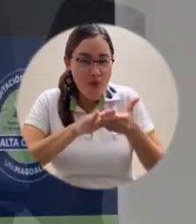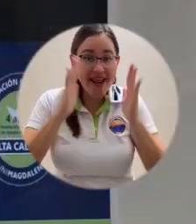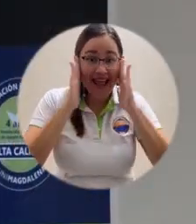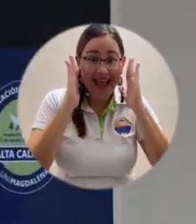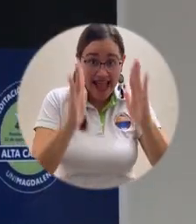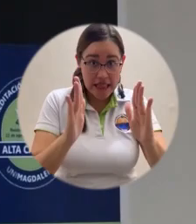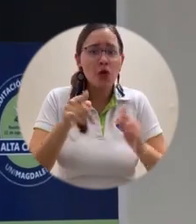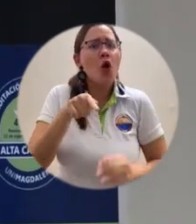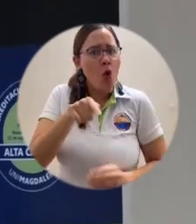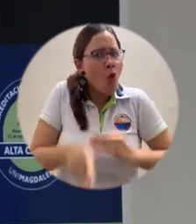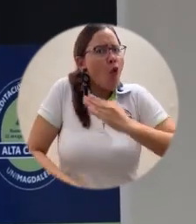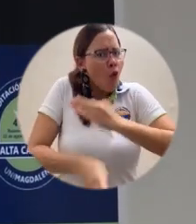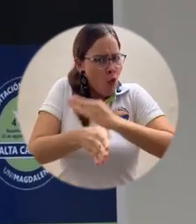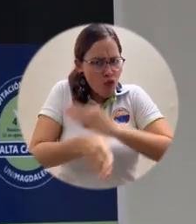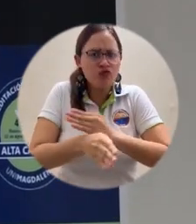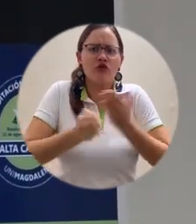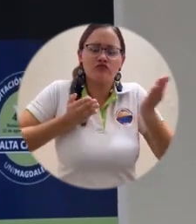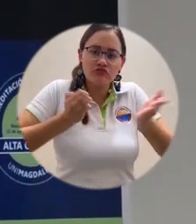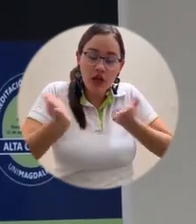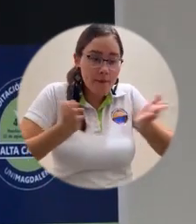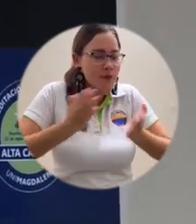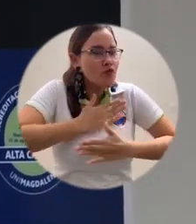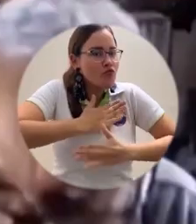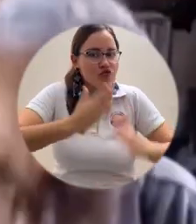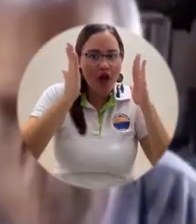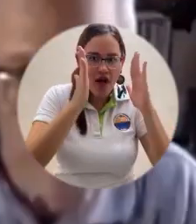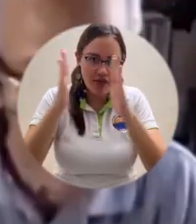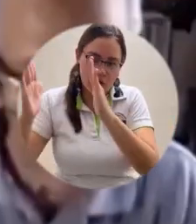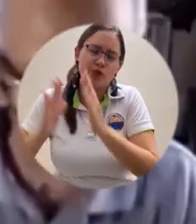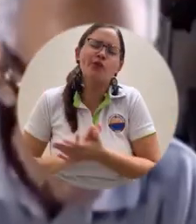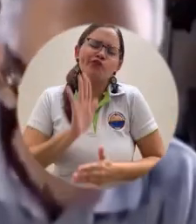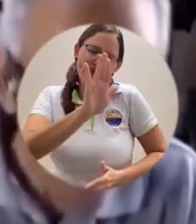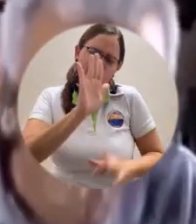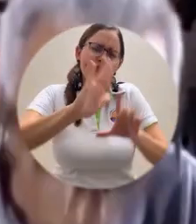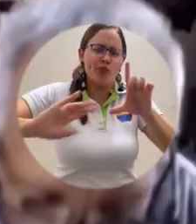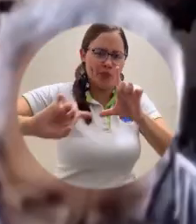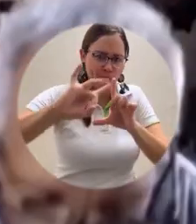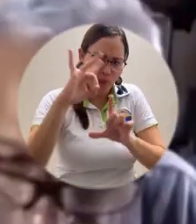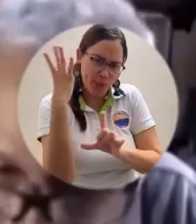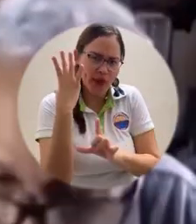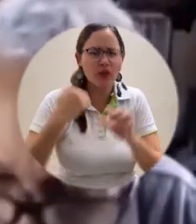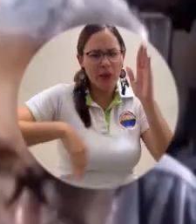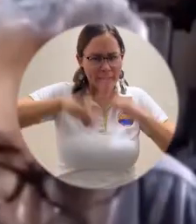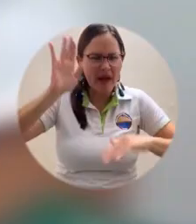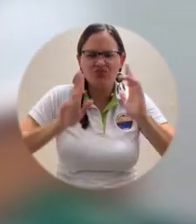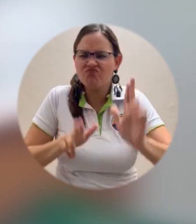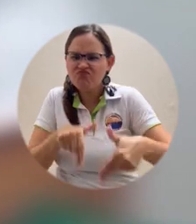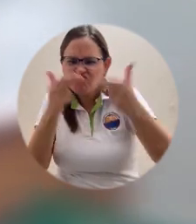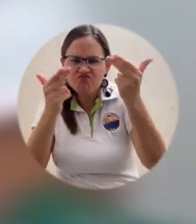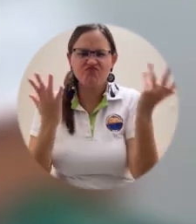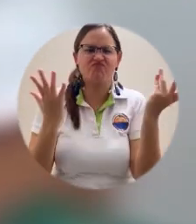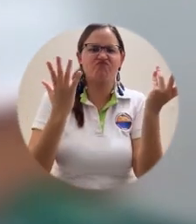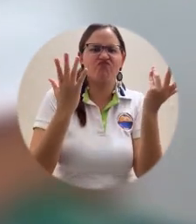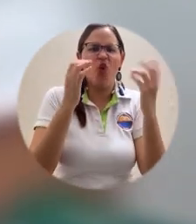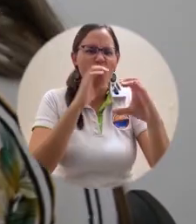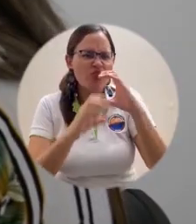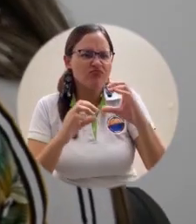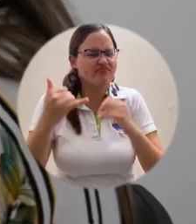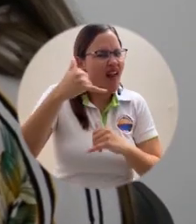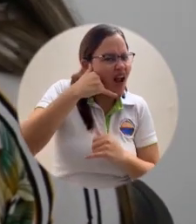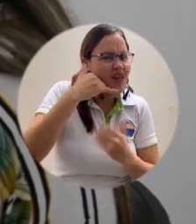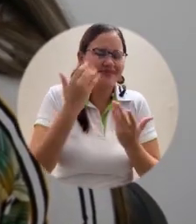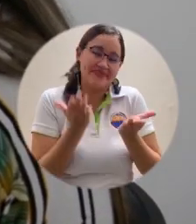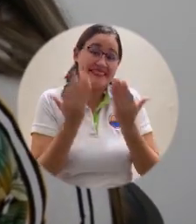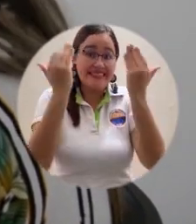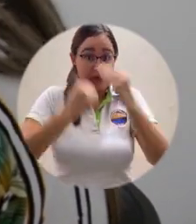prestando sus servicios de asesoría y asistencia a sus usuarios a través de diferentes herramientas de la información y la comunicación, acciones que